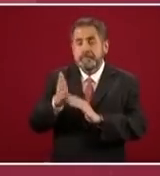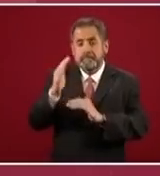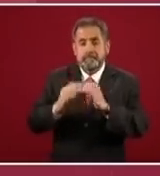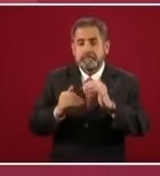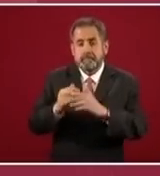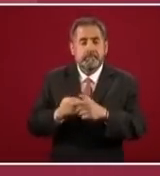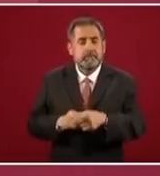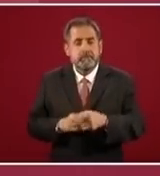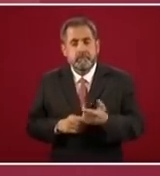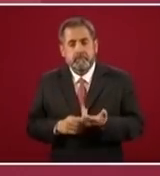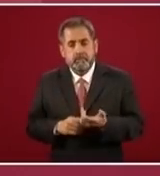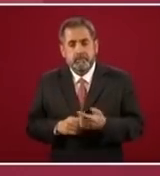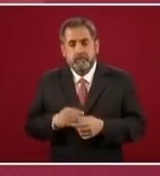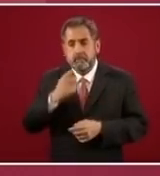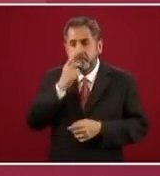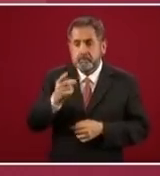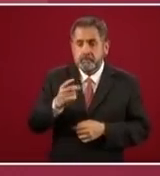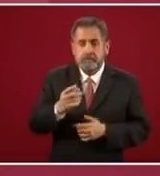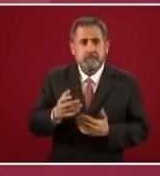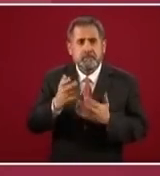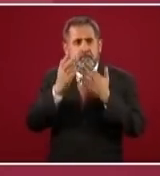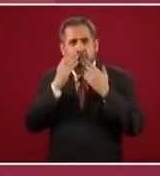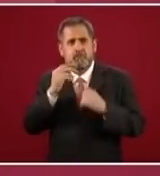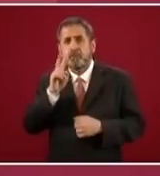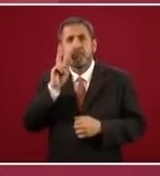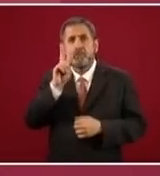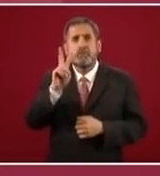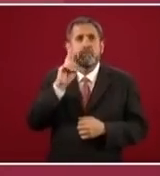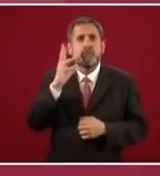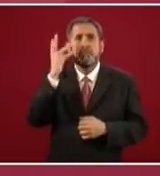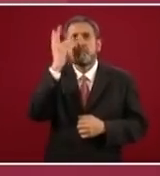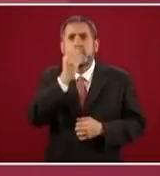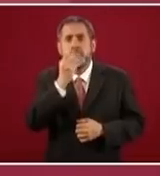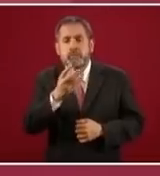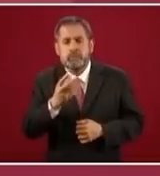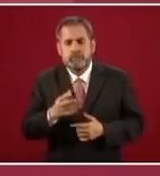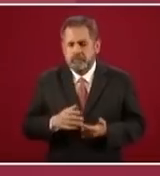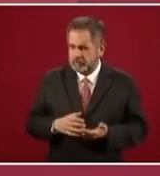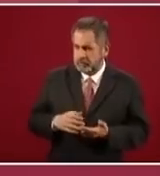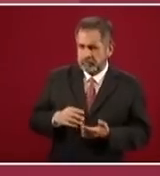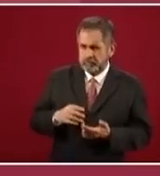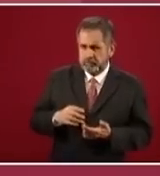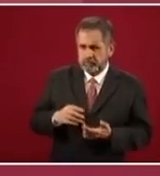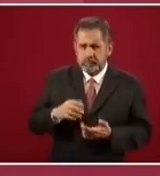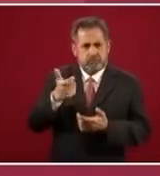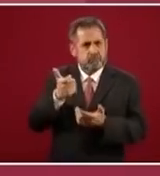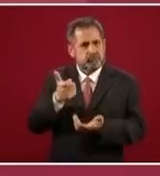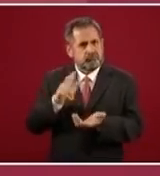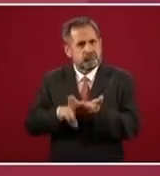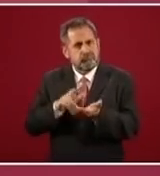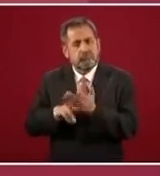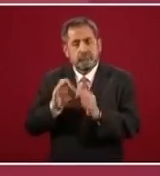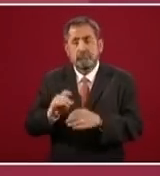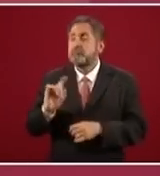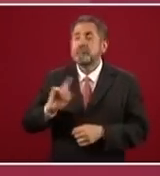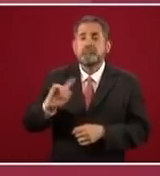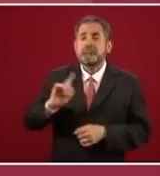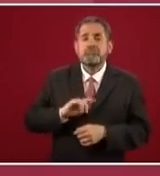no tenía calidad artística, o sea, aunque los precios eran mejores